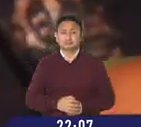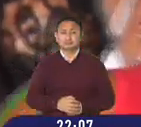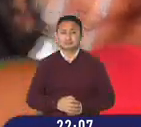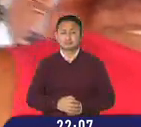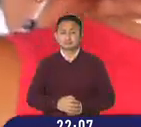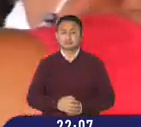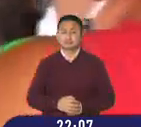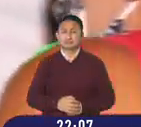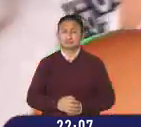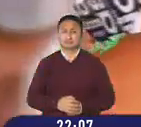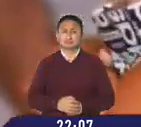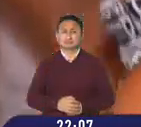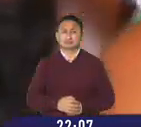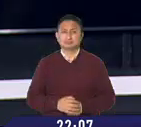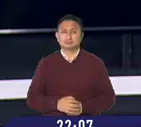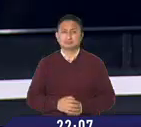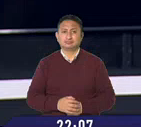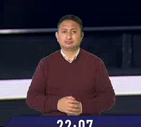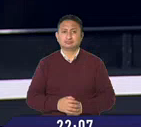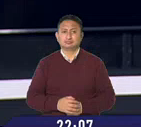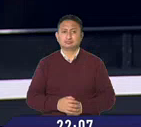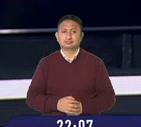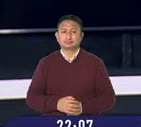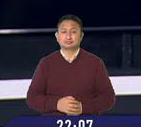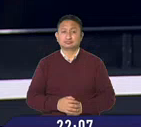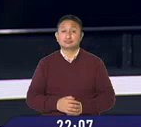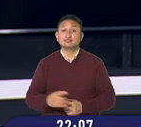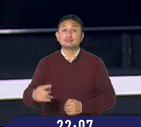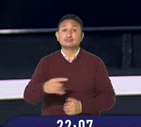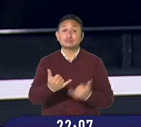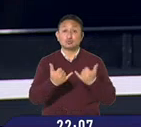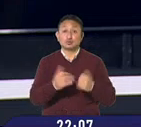Informó Maite Morán. Un